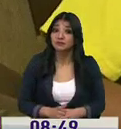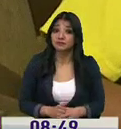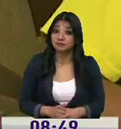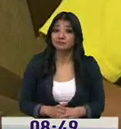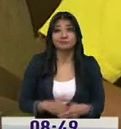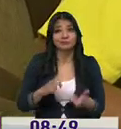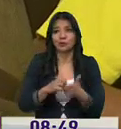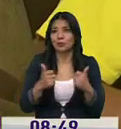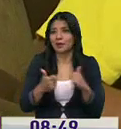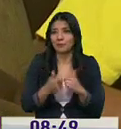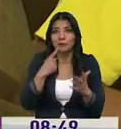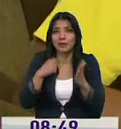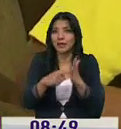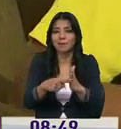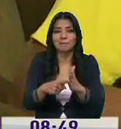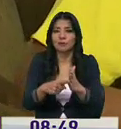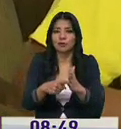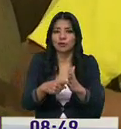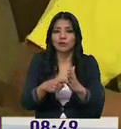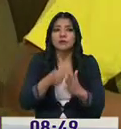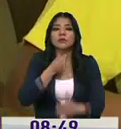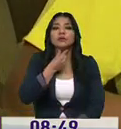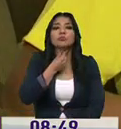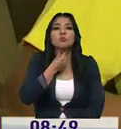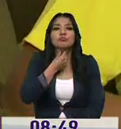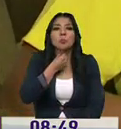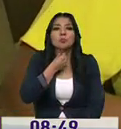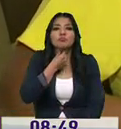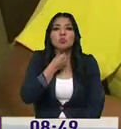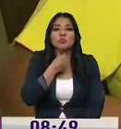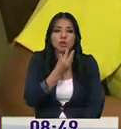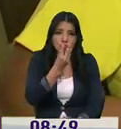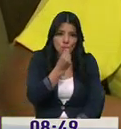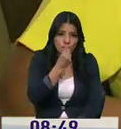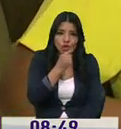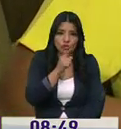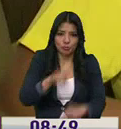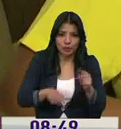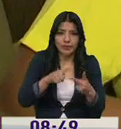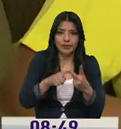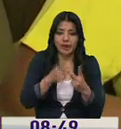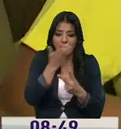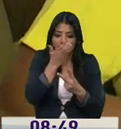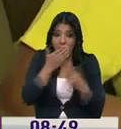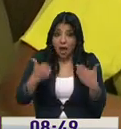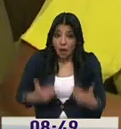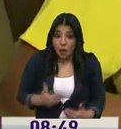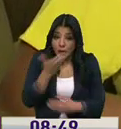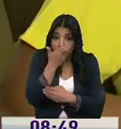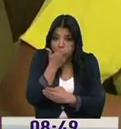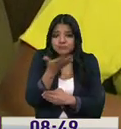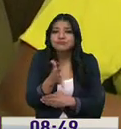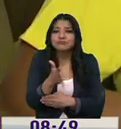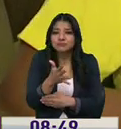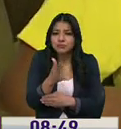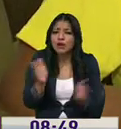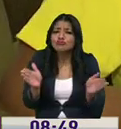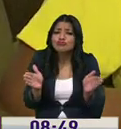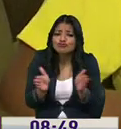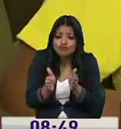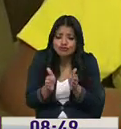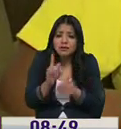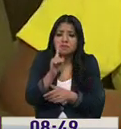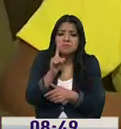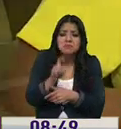Él nació sin las glándulas de succión. Él no tuvo el calor corporal del cuerpo. Pesó